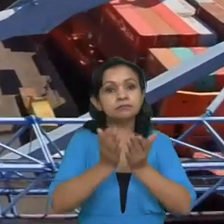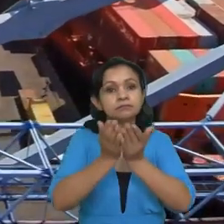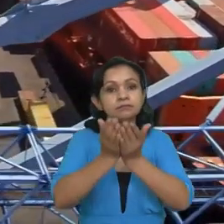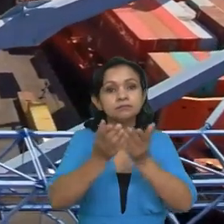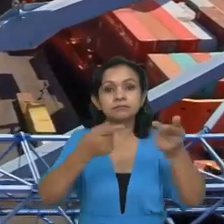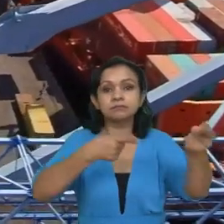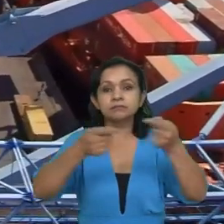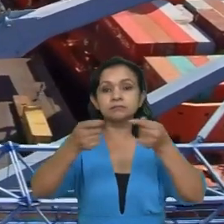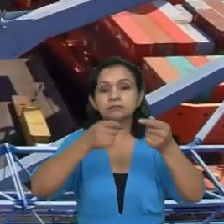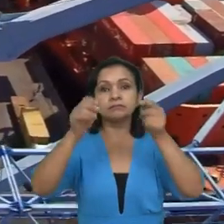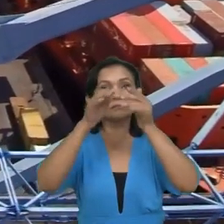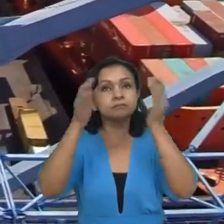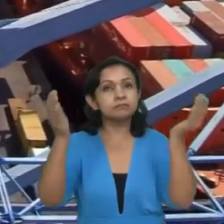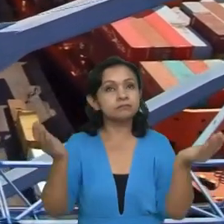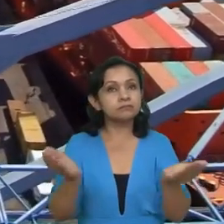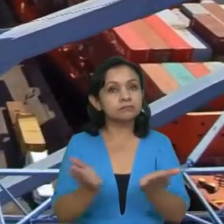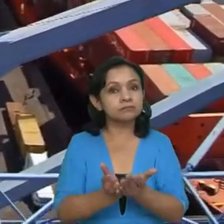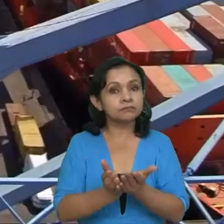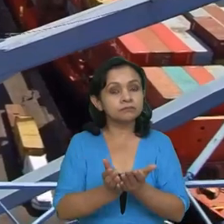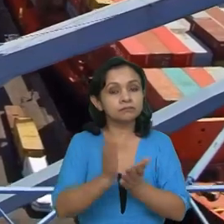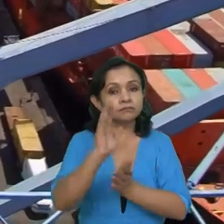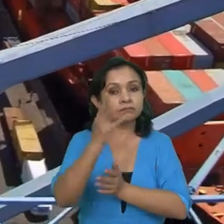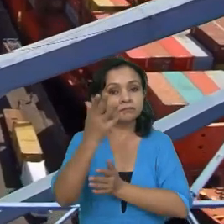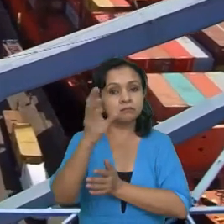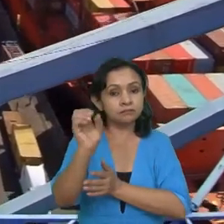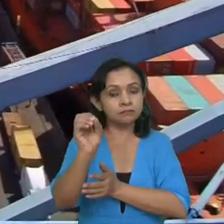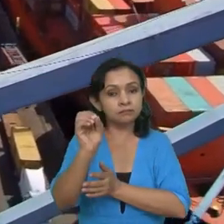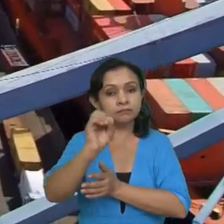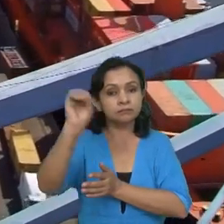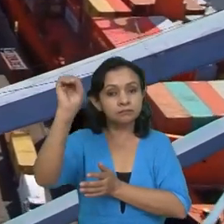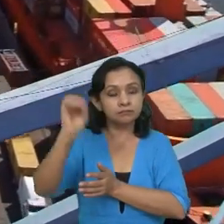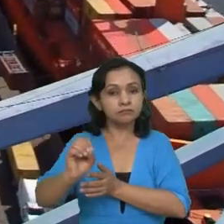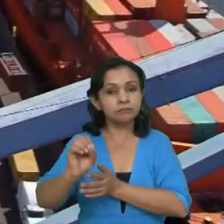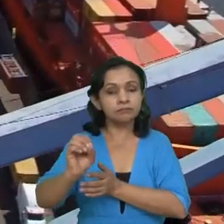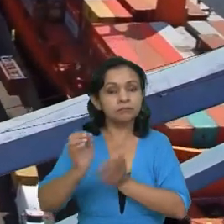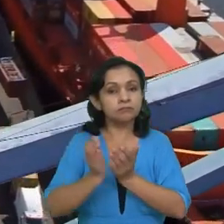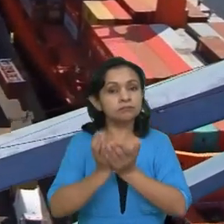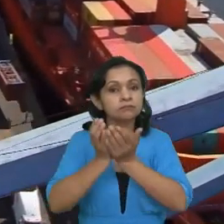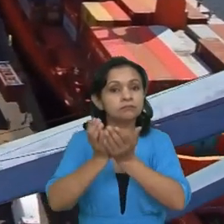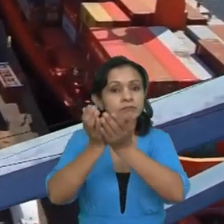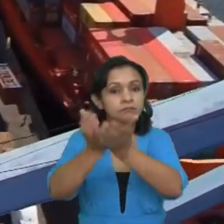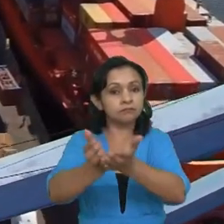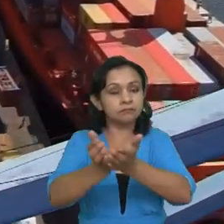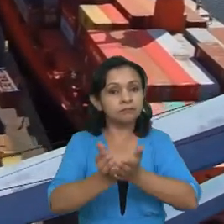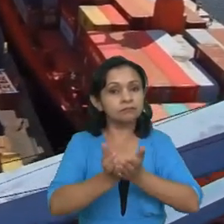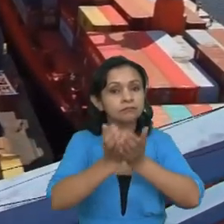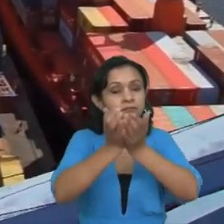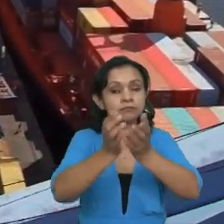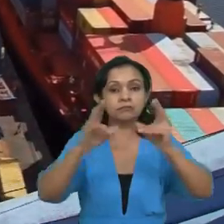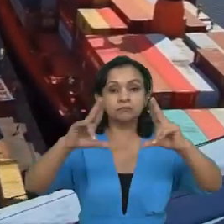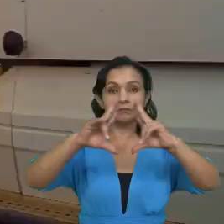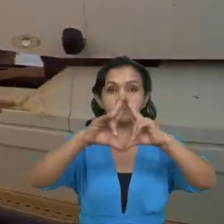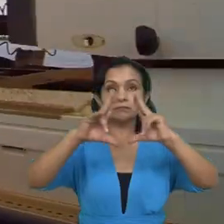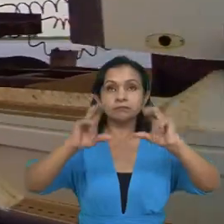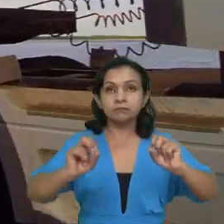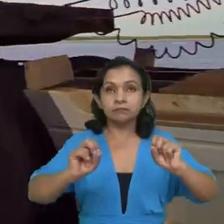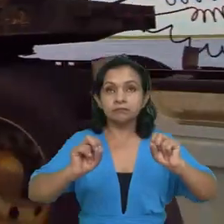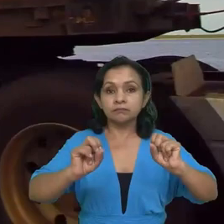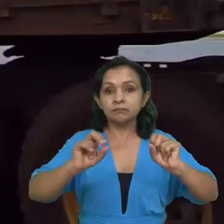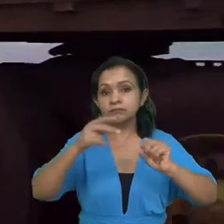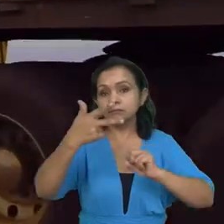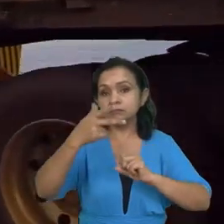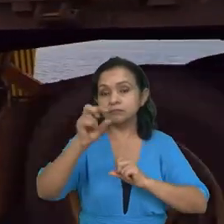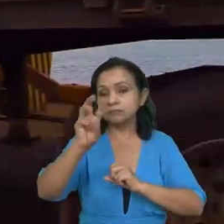importaciones a nivel mundial se mueven en un 90 por ciento a través de las embarcaciones y en el caso de nicaragua es de un